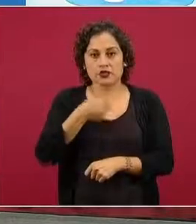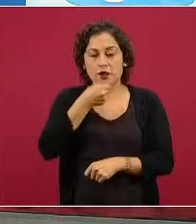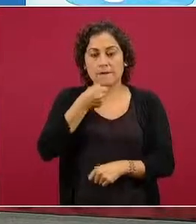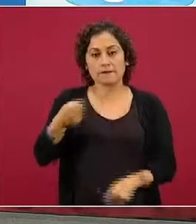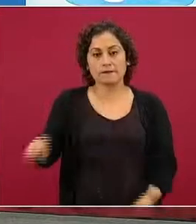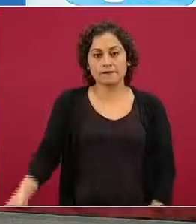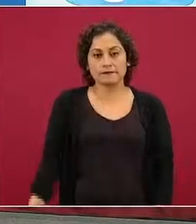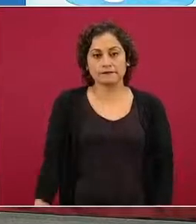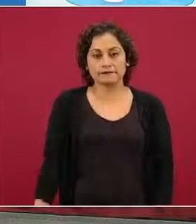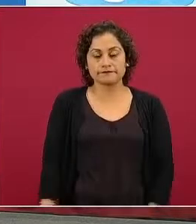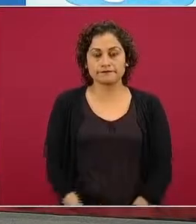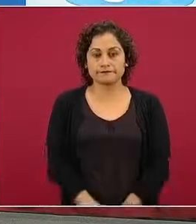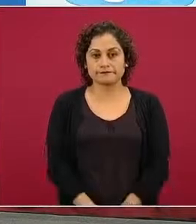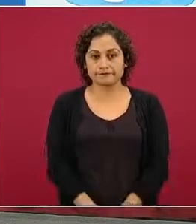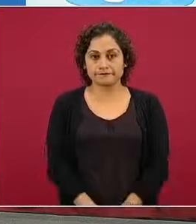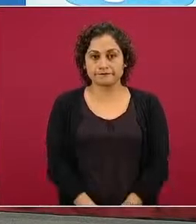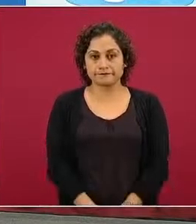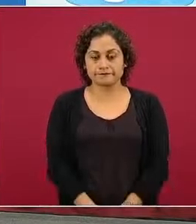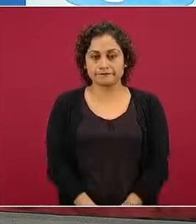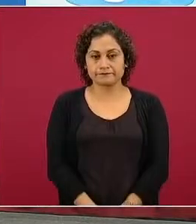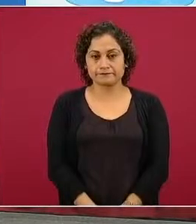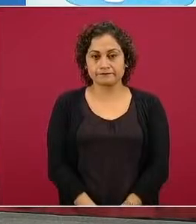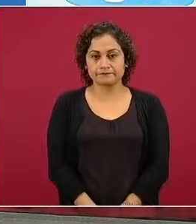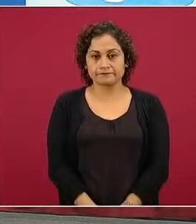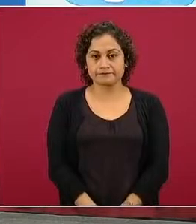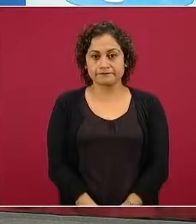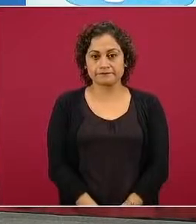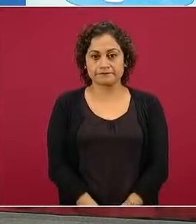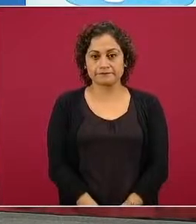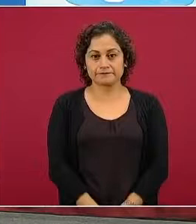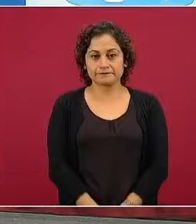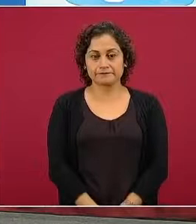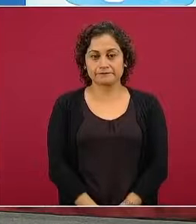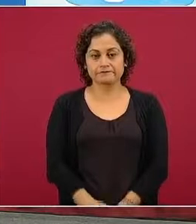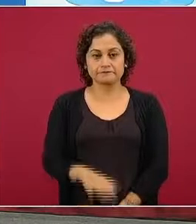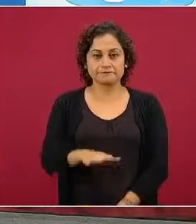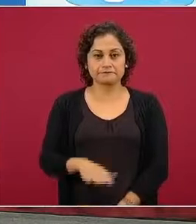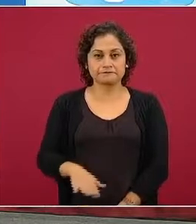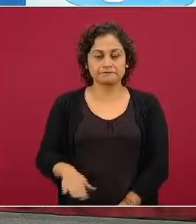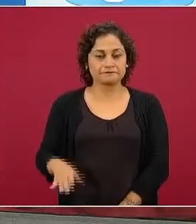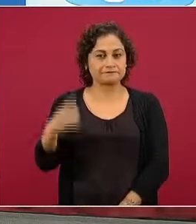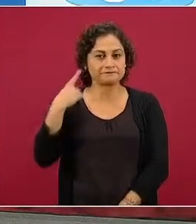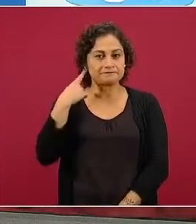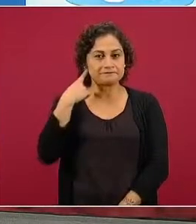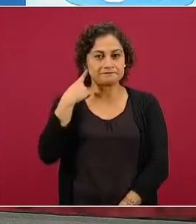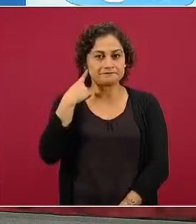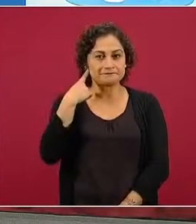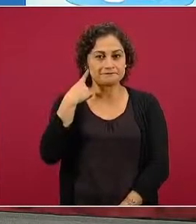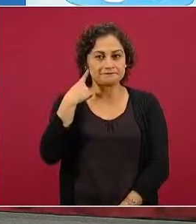micrófono y empiezo a hablar, nadie en su casa me va a escuchar.